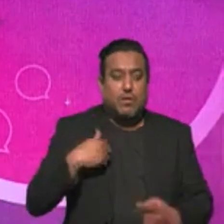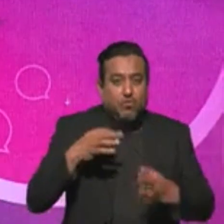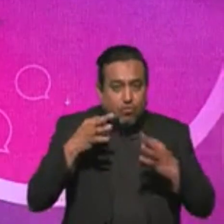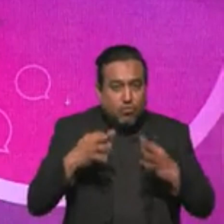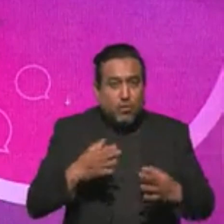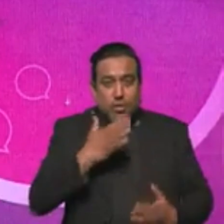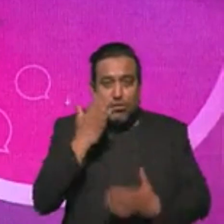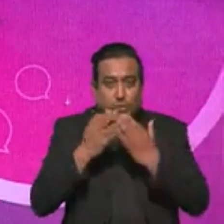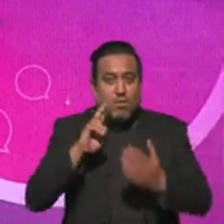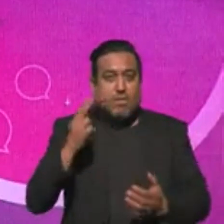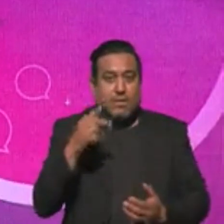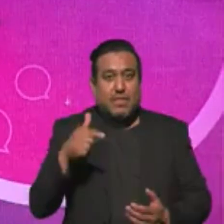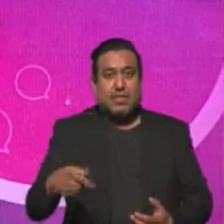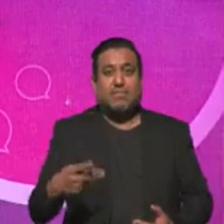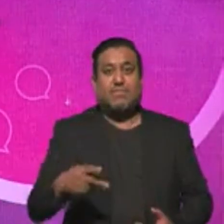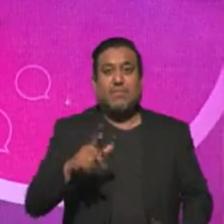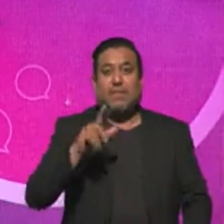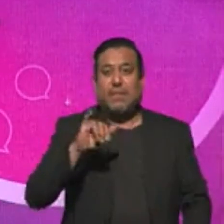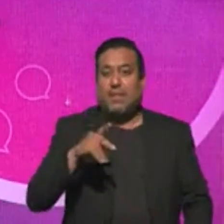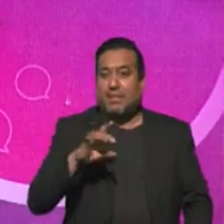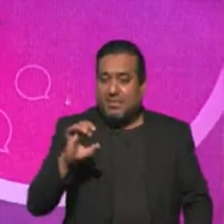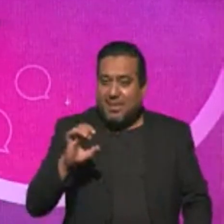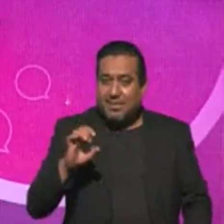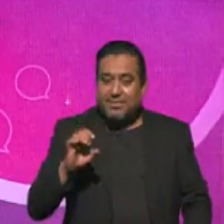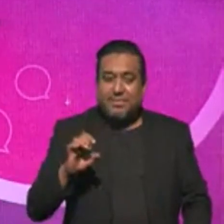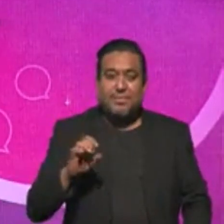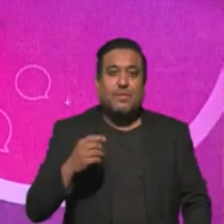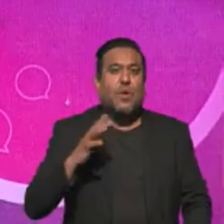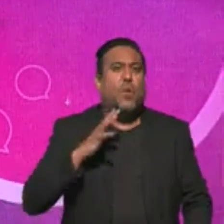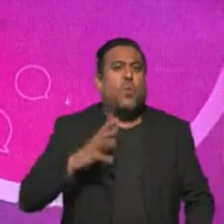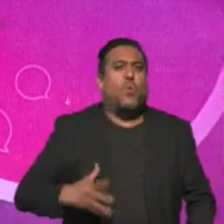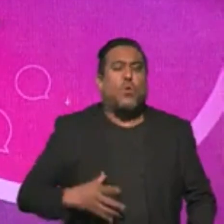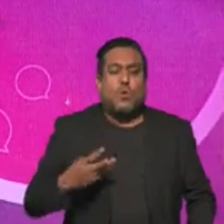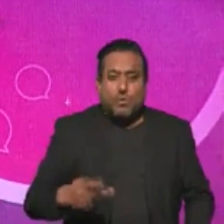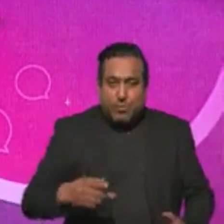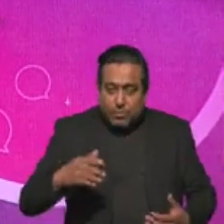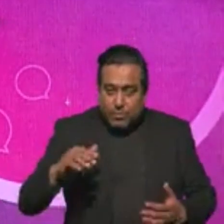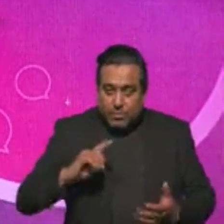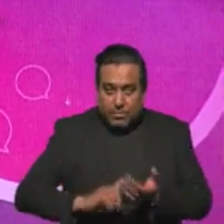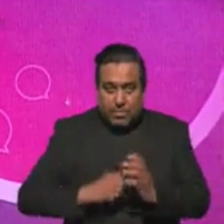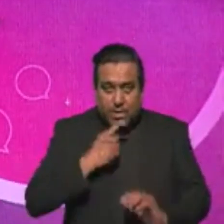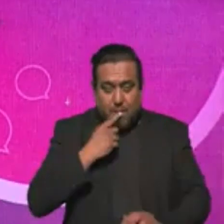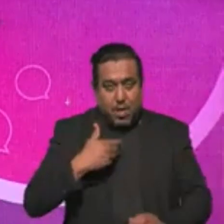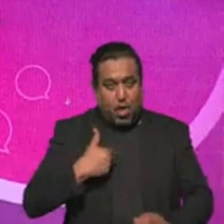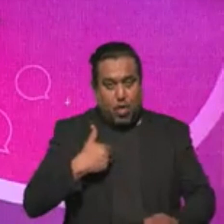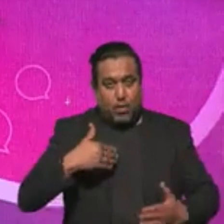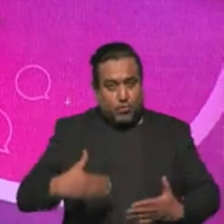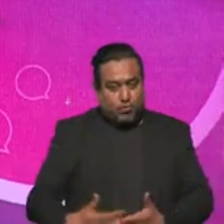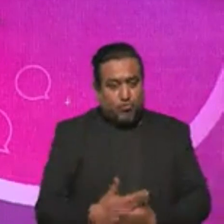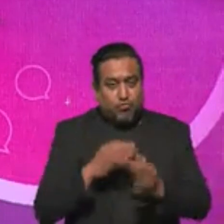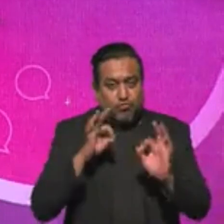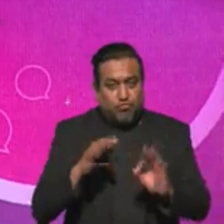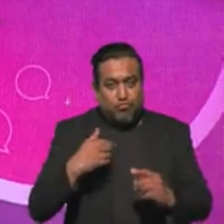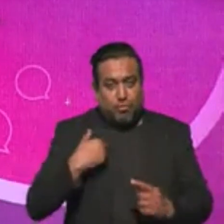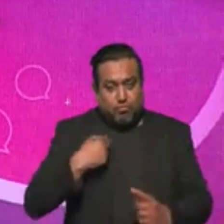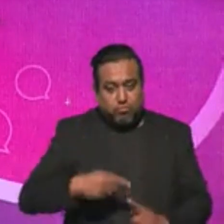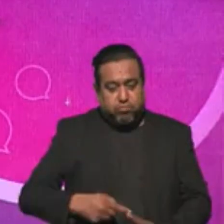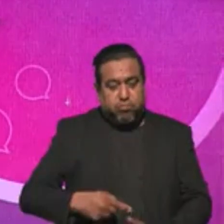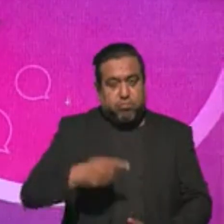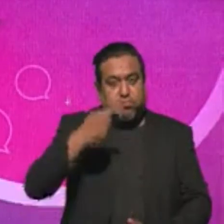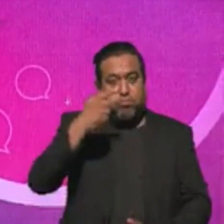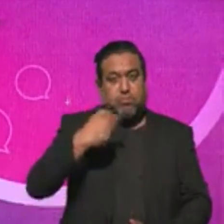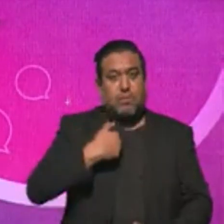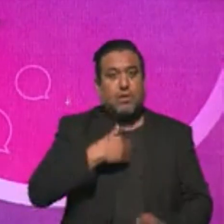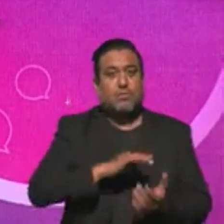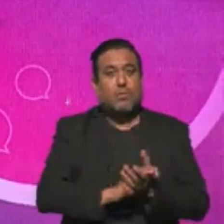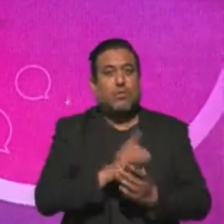corazón orgullosamente celayense donde nací crecí y conocí a mi querida esposa